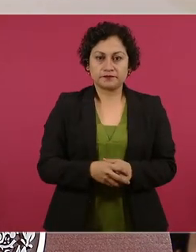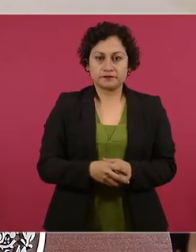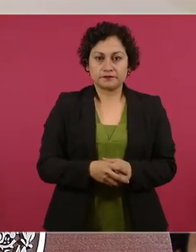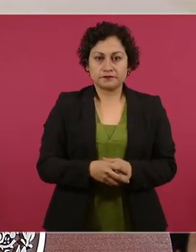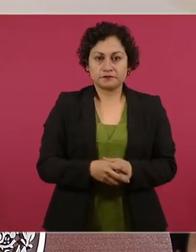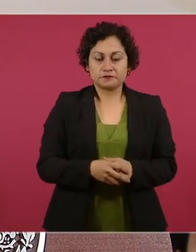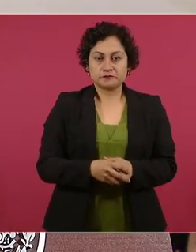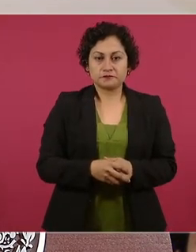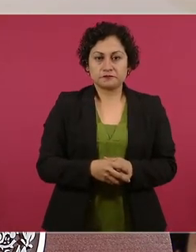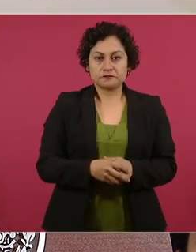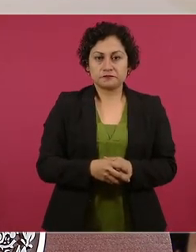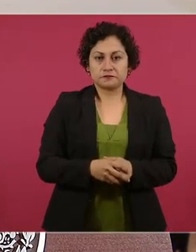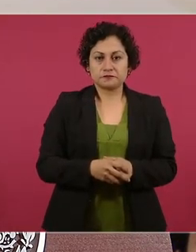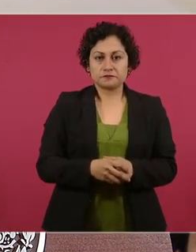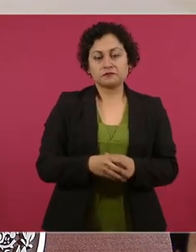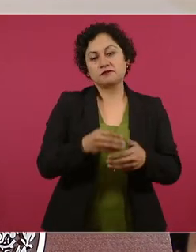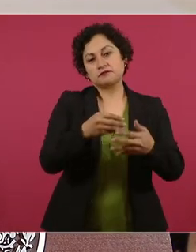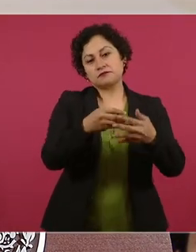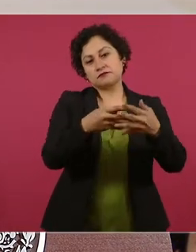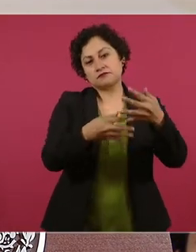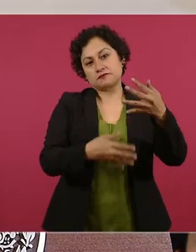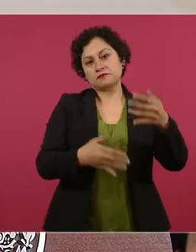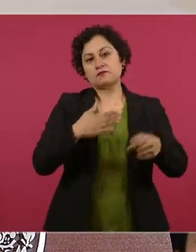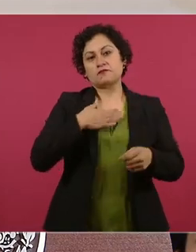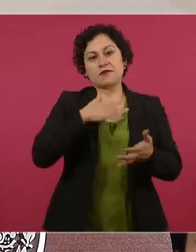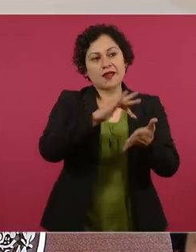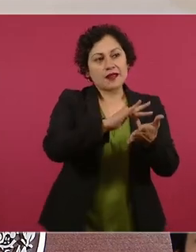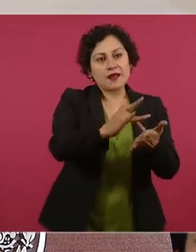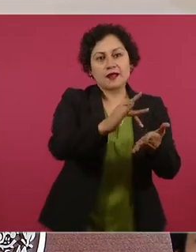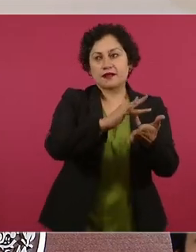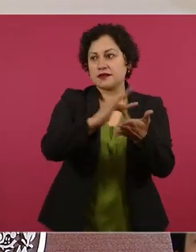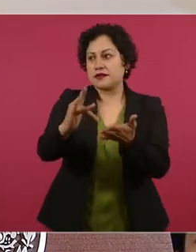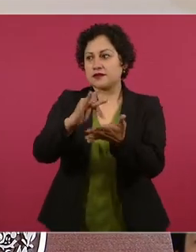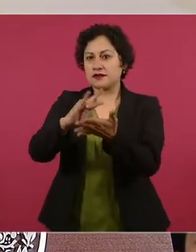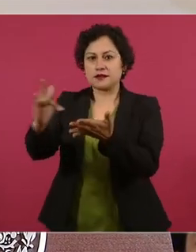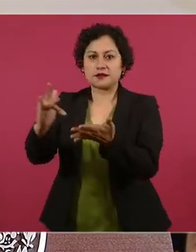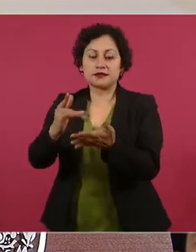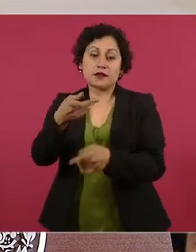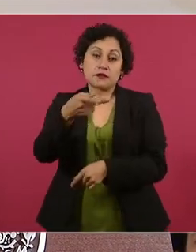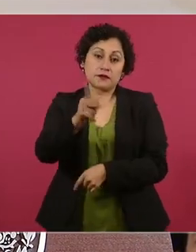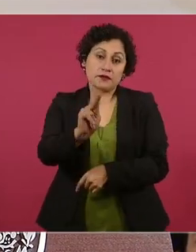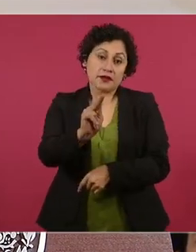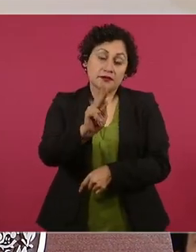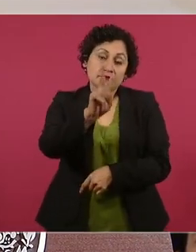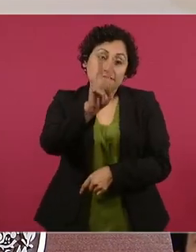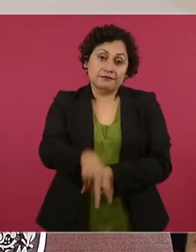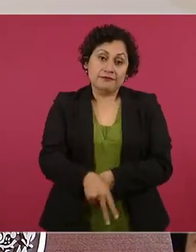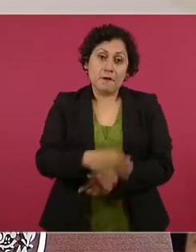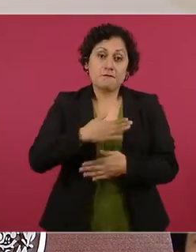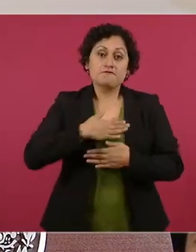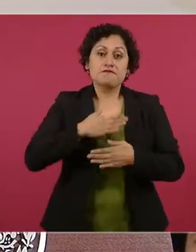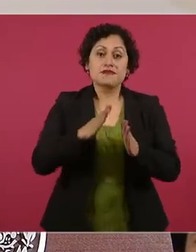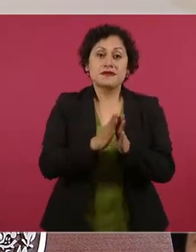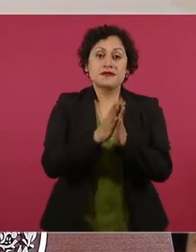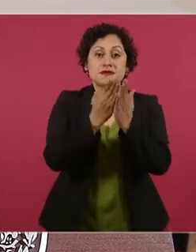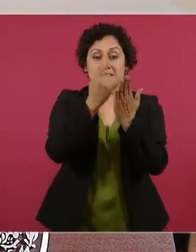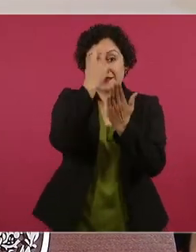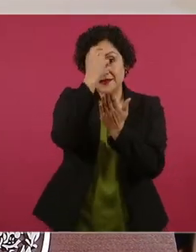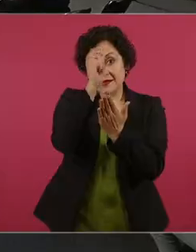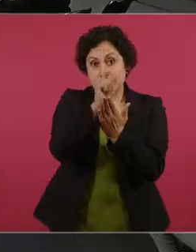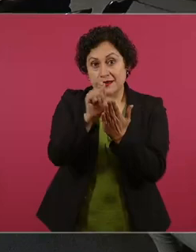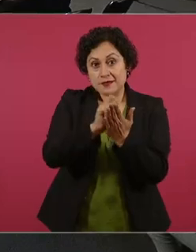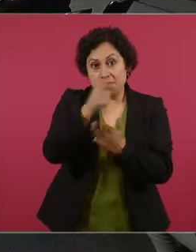Ya vienen mis agradecimientos, pero sí es a los jóvenes, y ya la semana que